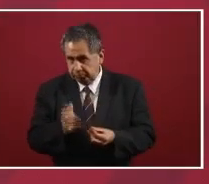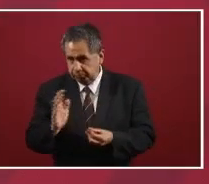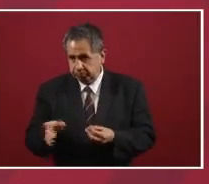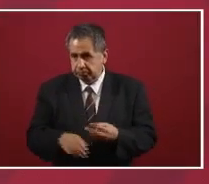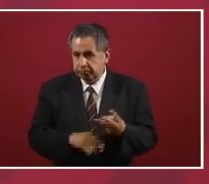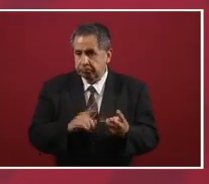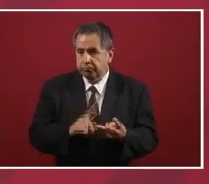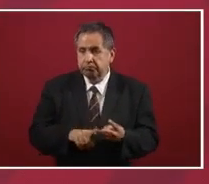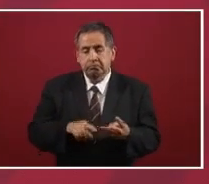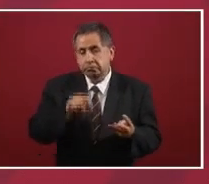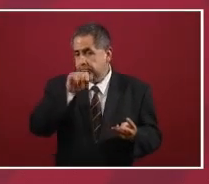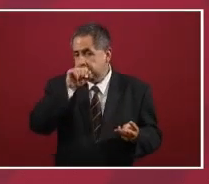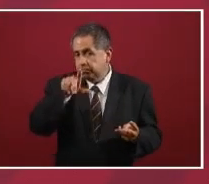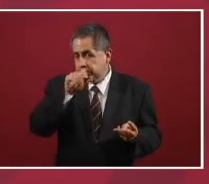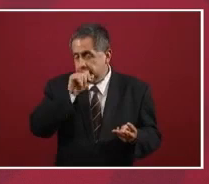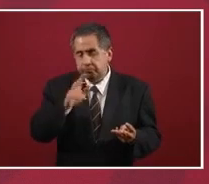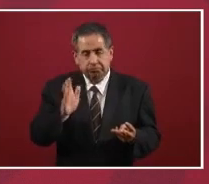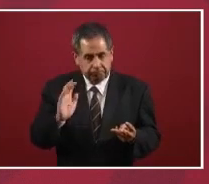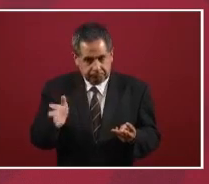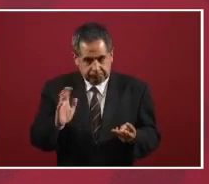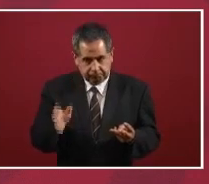de Jalisco.